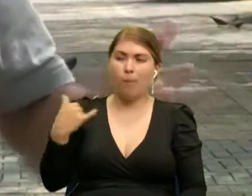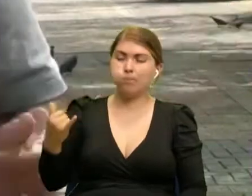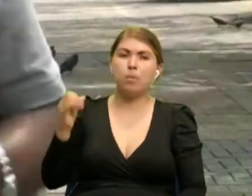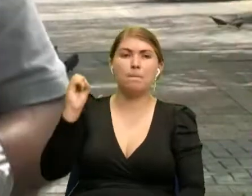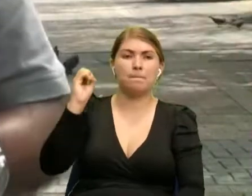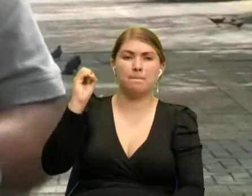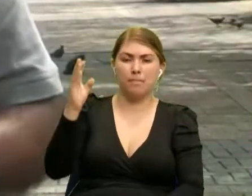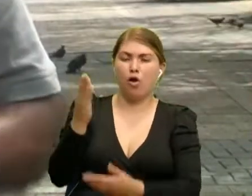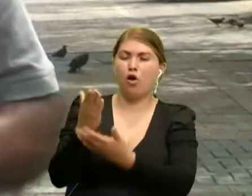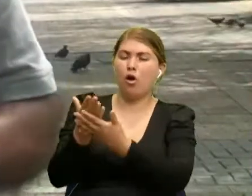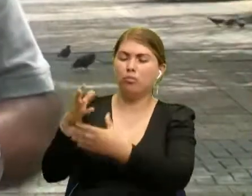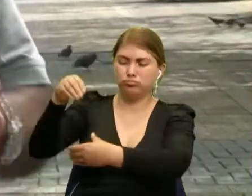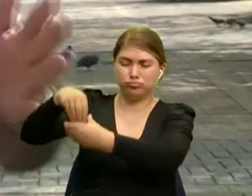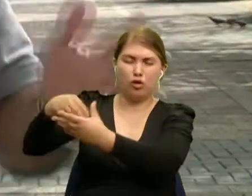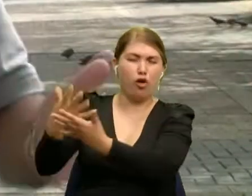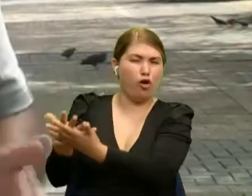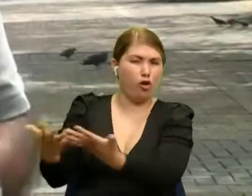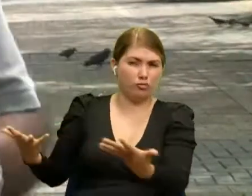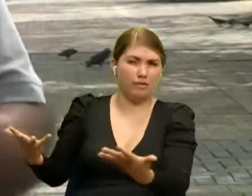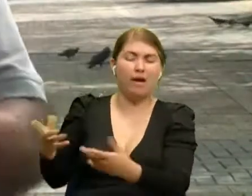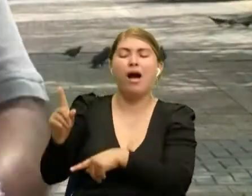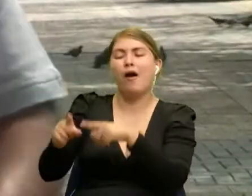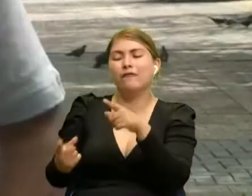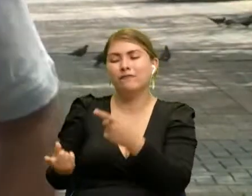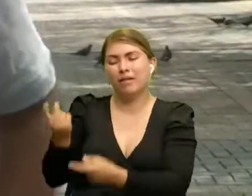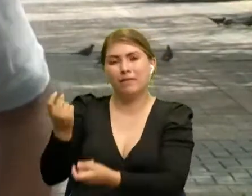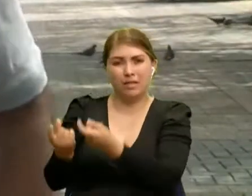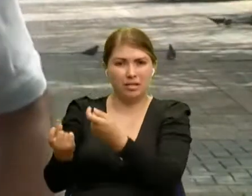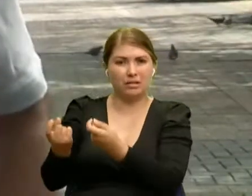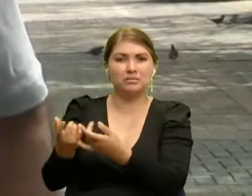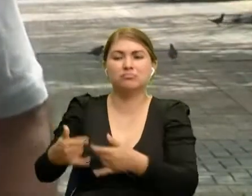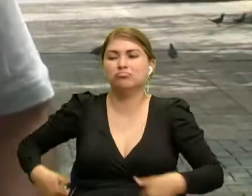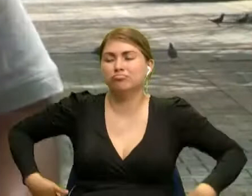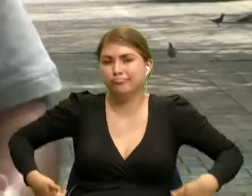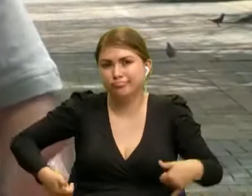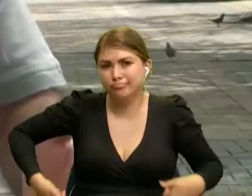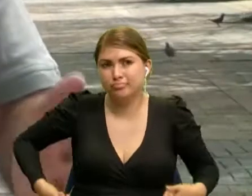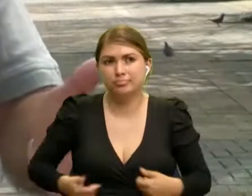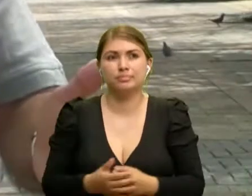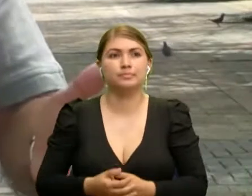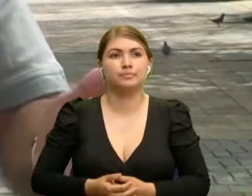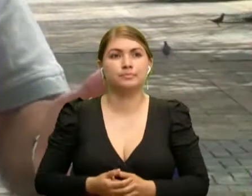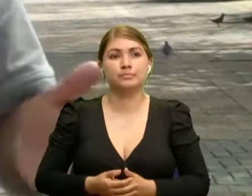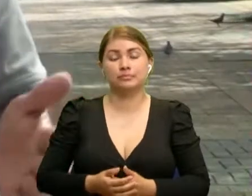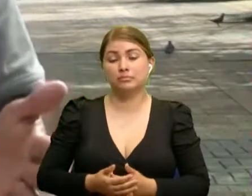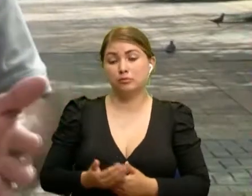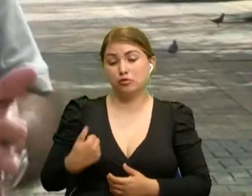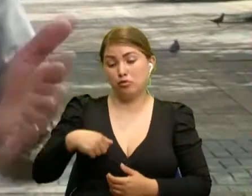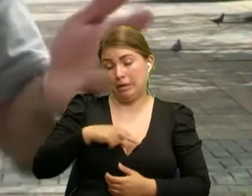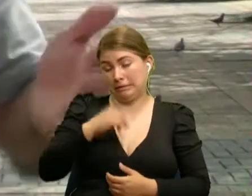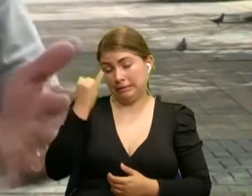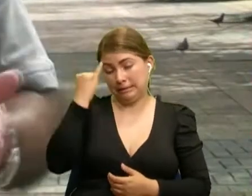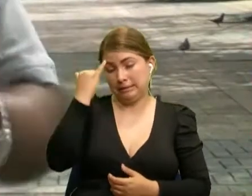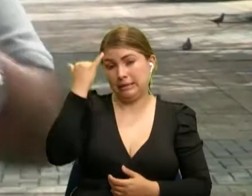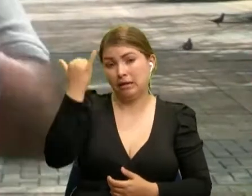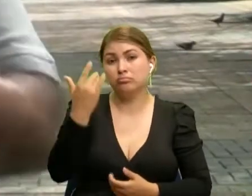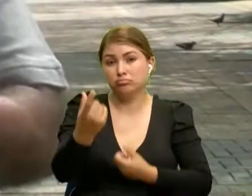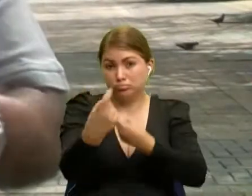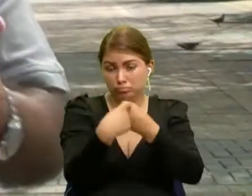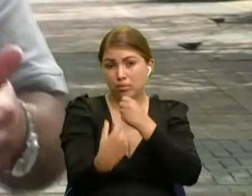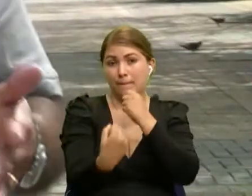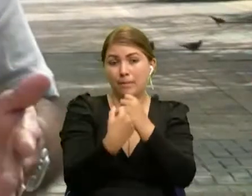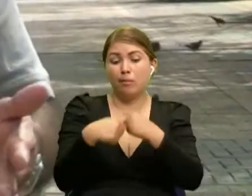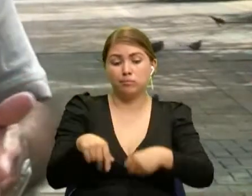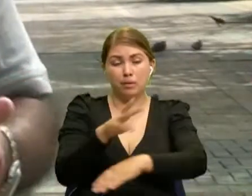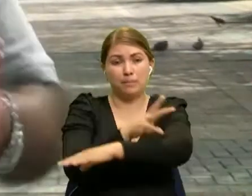muchos muchos elementos aunque hay faltantes como en este momento a la silla de ruedas la idea los otros que se vinculen a esta